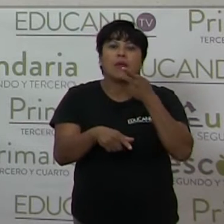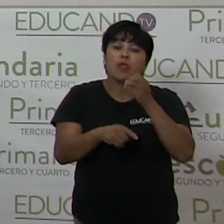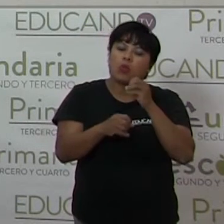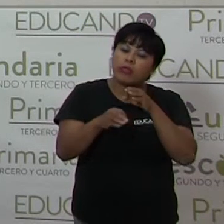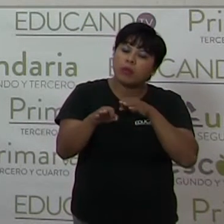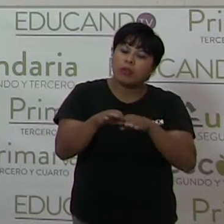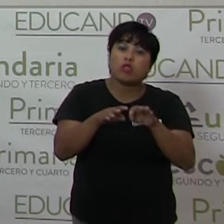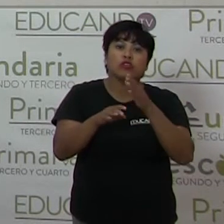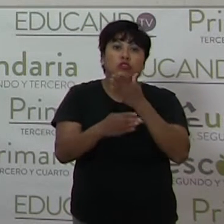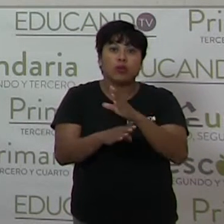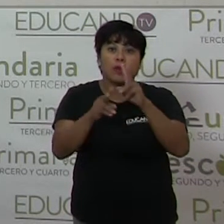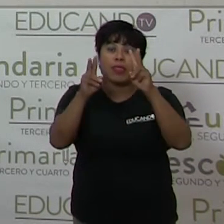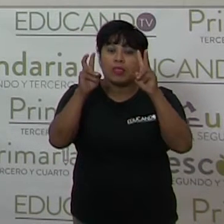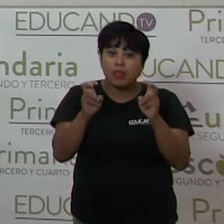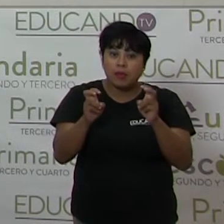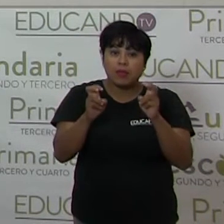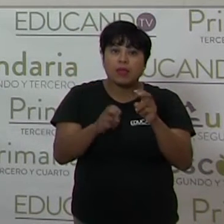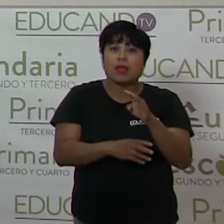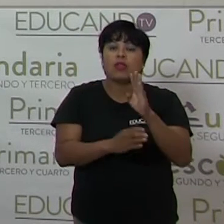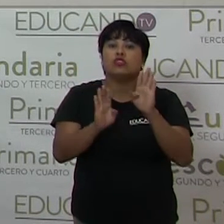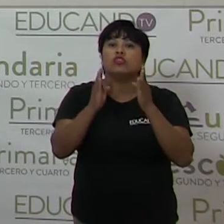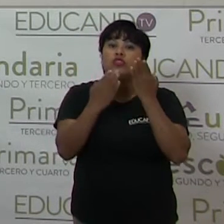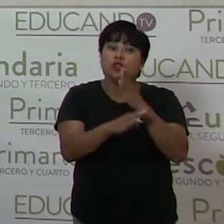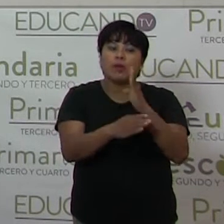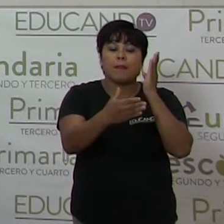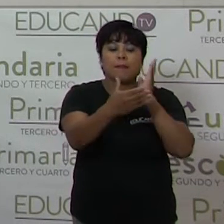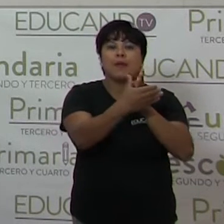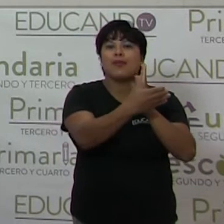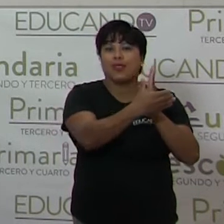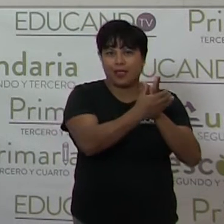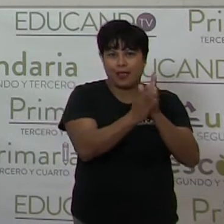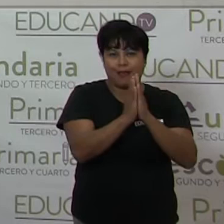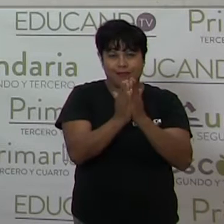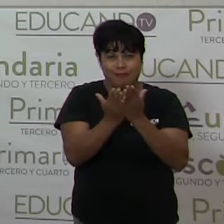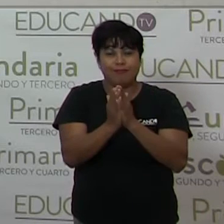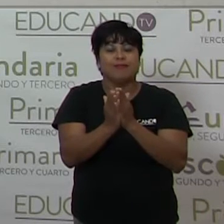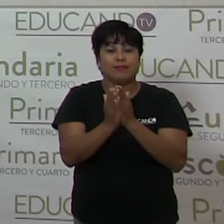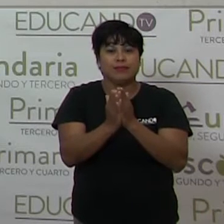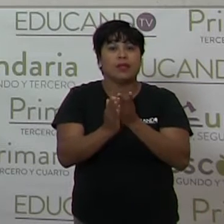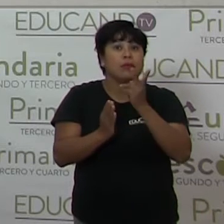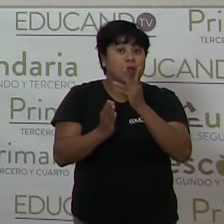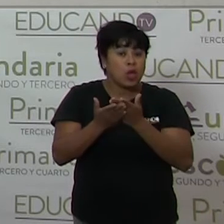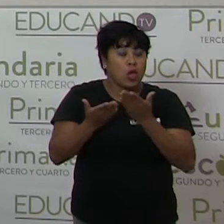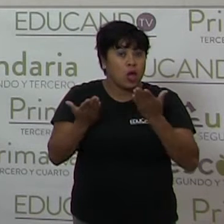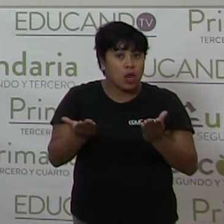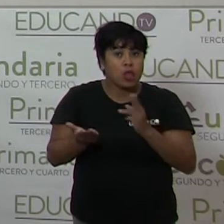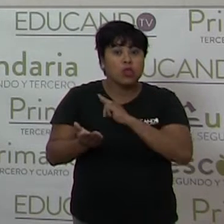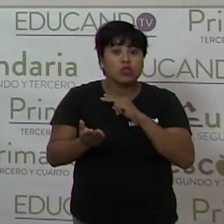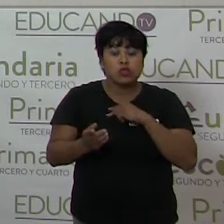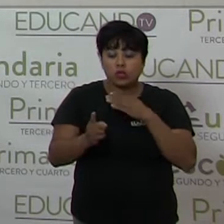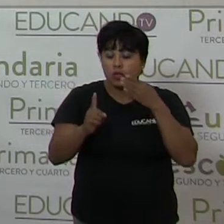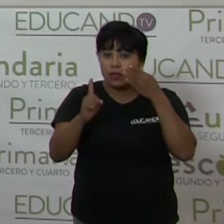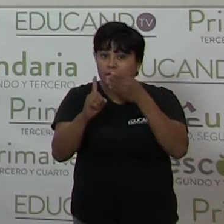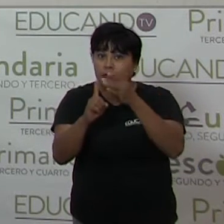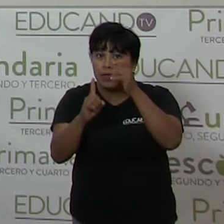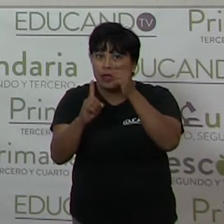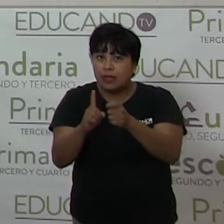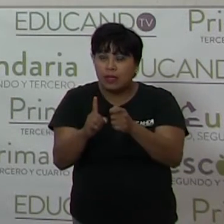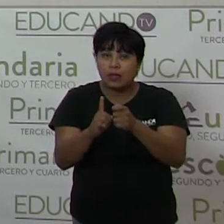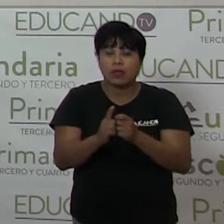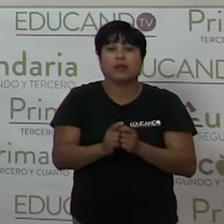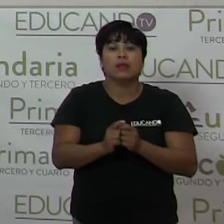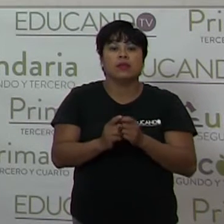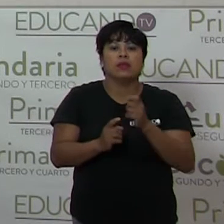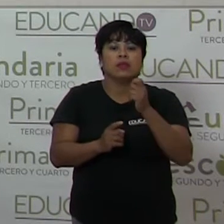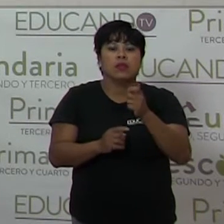o trabajando sobre el tema de la biblioteca pero ahora lo vamos a enfocar en la cuestión de